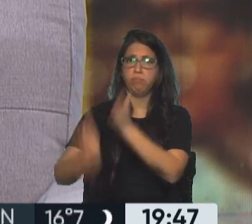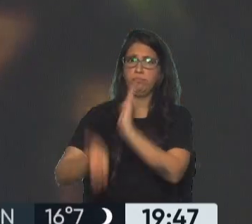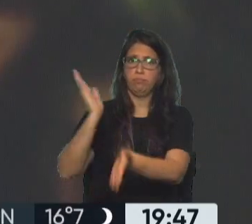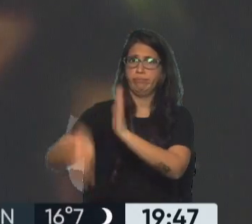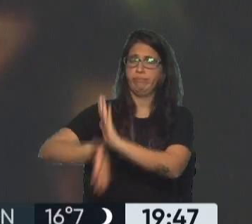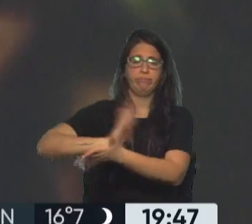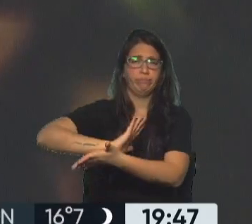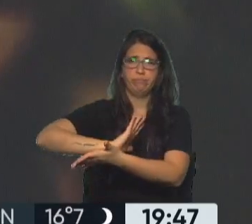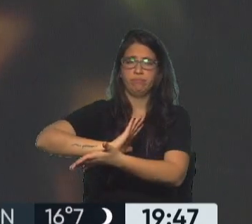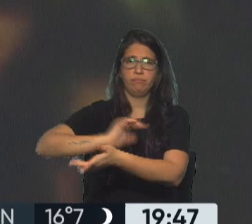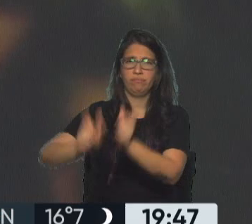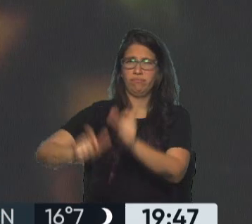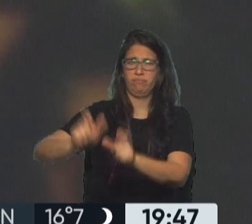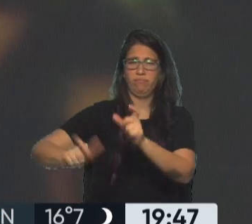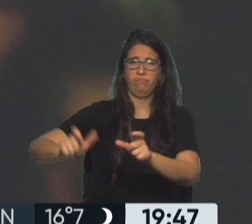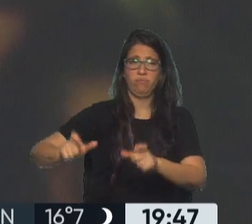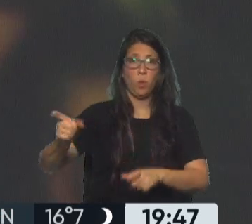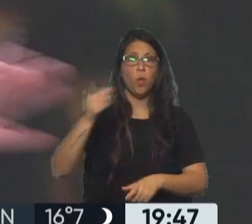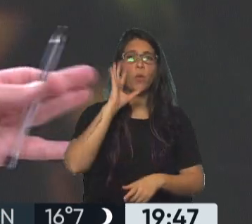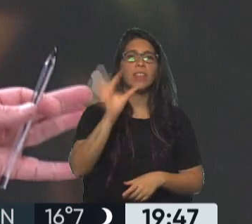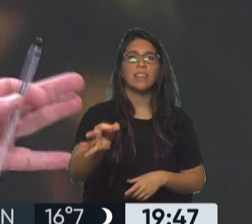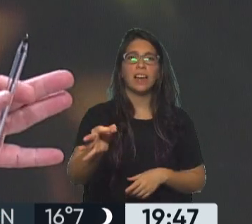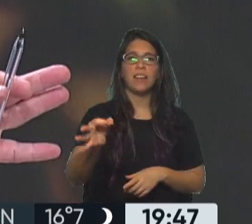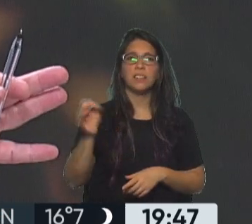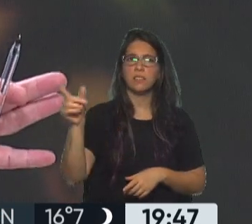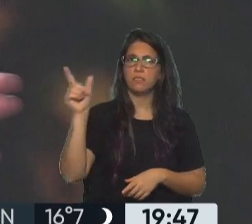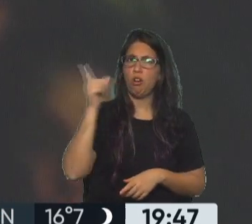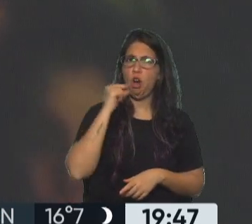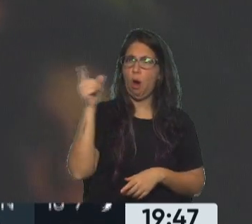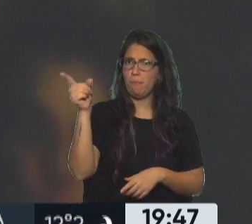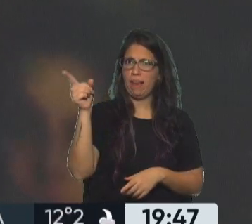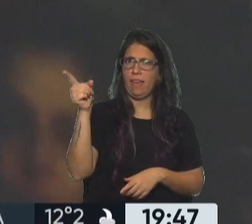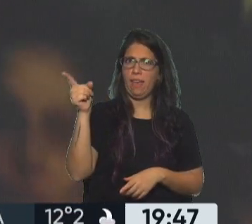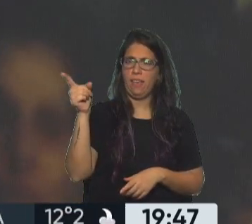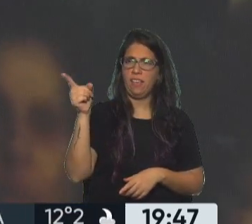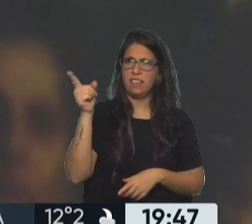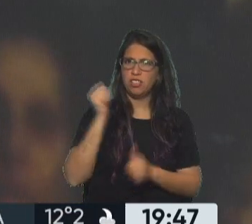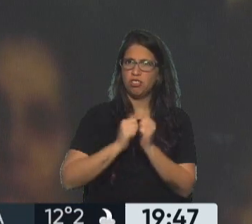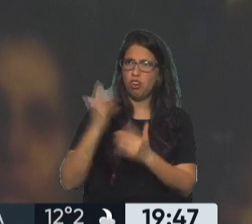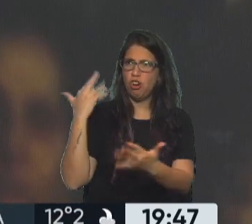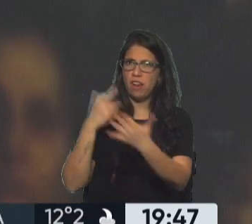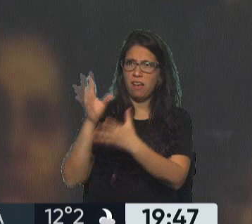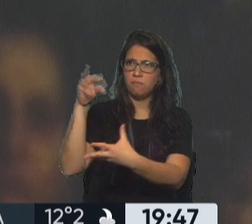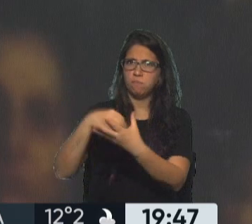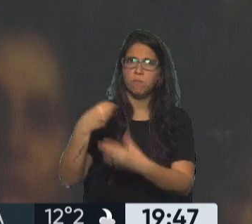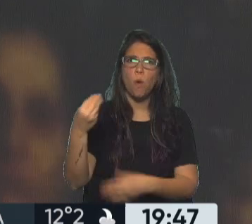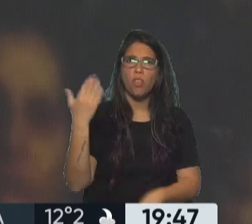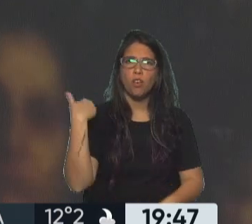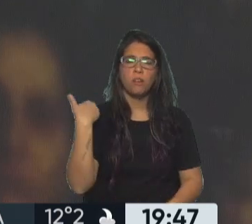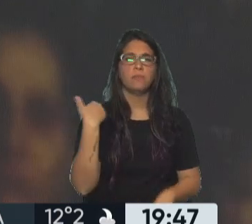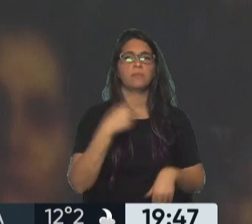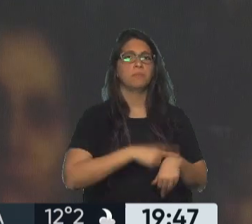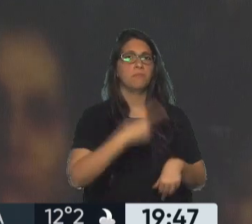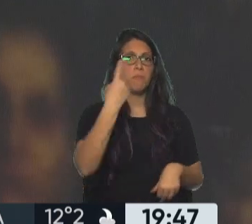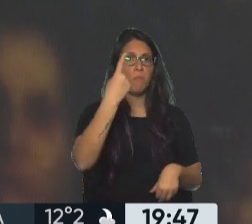te enterás que ese hombre tuvo toda esa biografía, que no es precisamente la que vos sabías? Bueno, hay un primer momento en